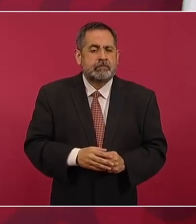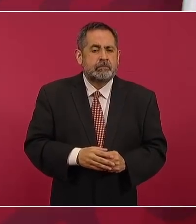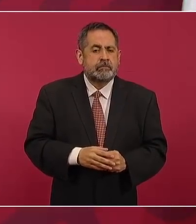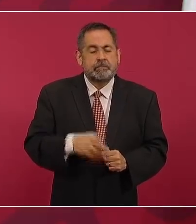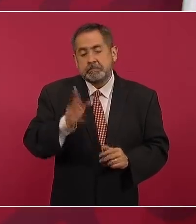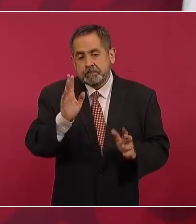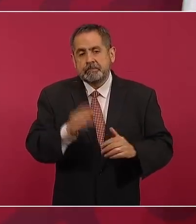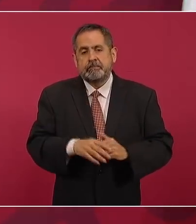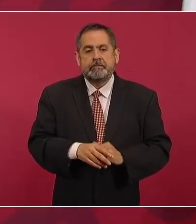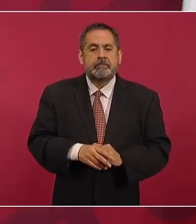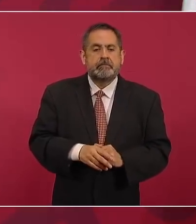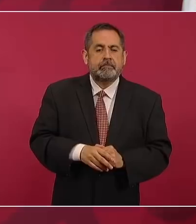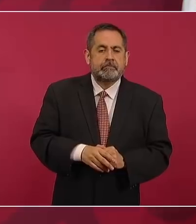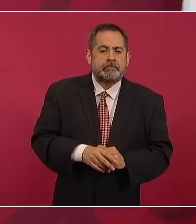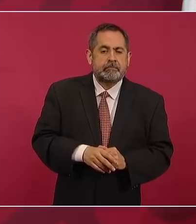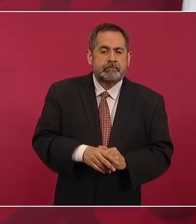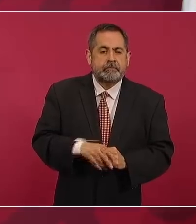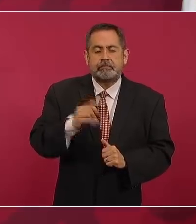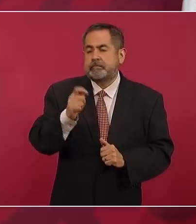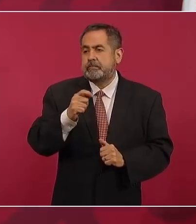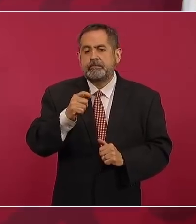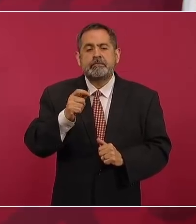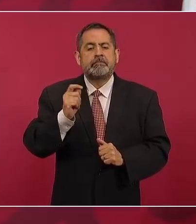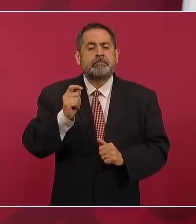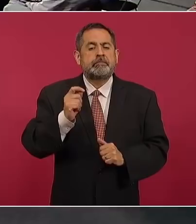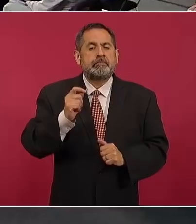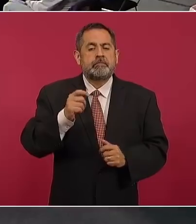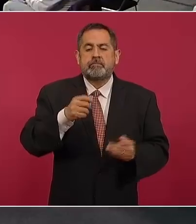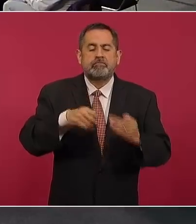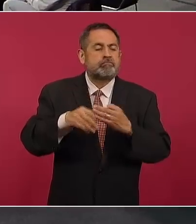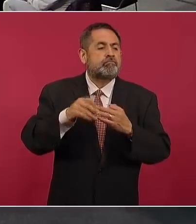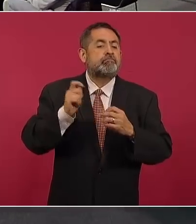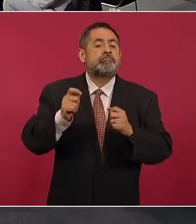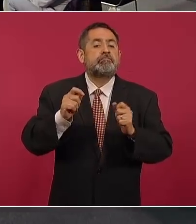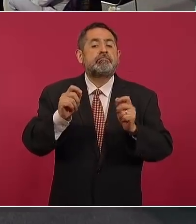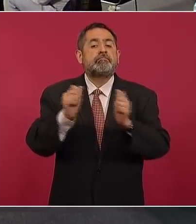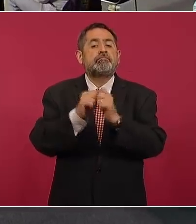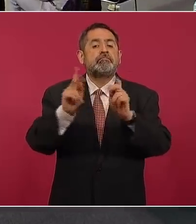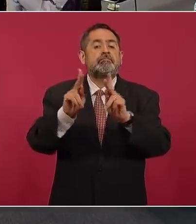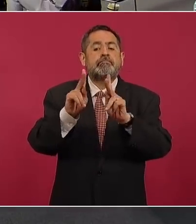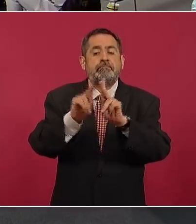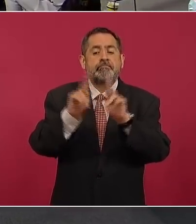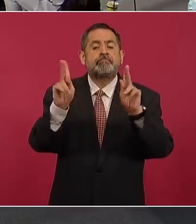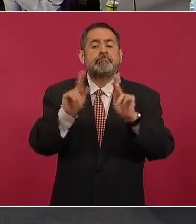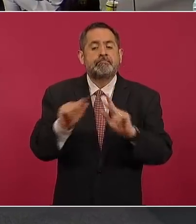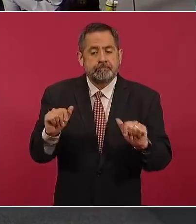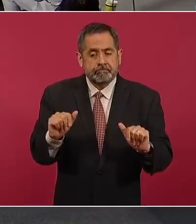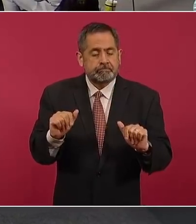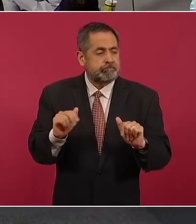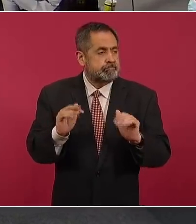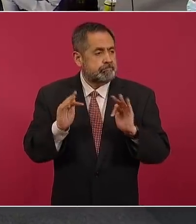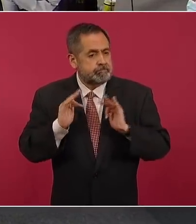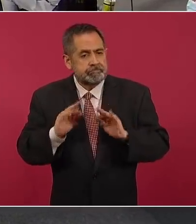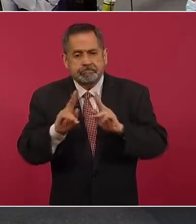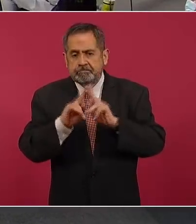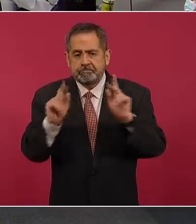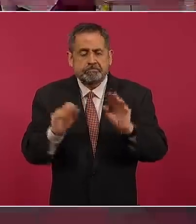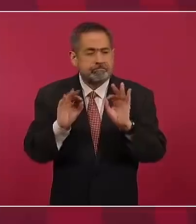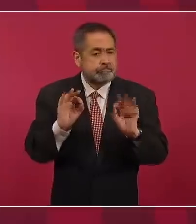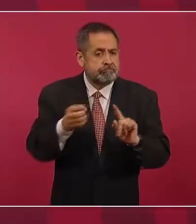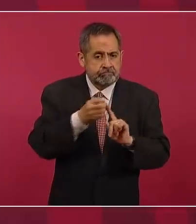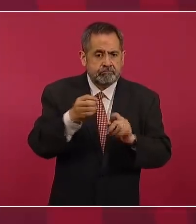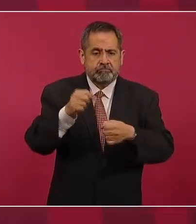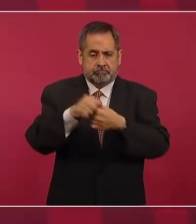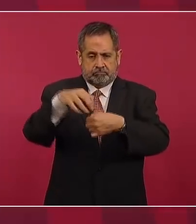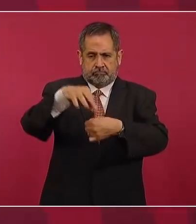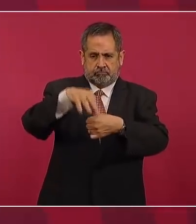Pero bueno, todo por la vía pacífica, por la vía